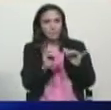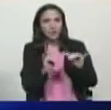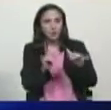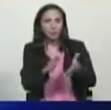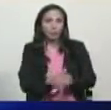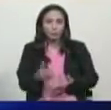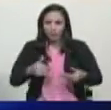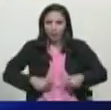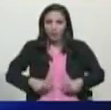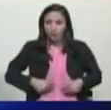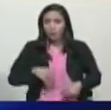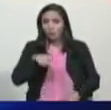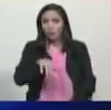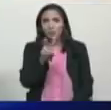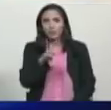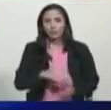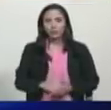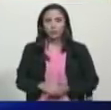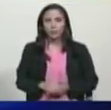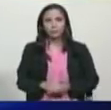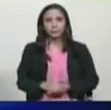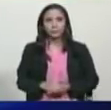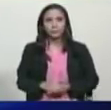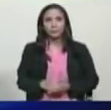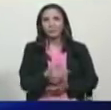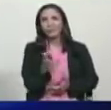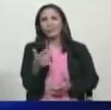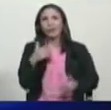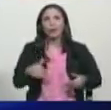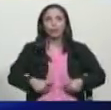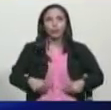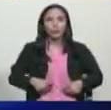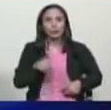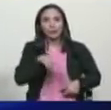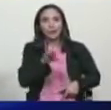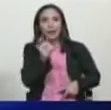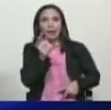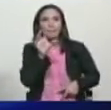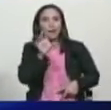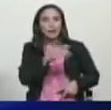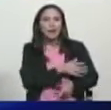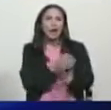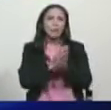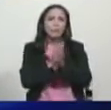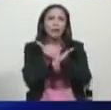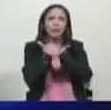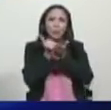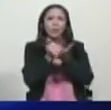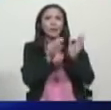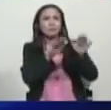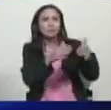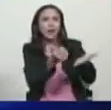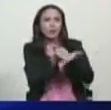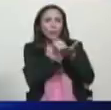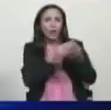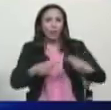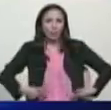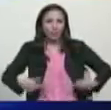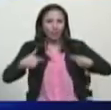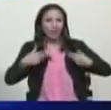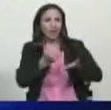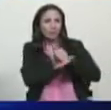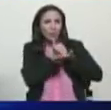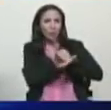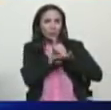es el esfuerzo venezolano. No el esfuerzo de convertir a un país en mendigo de unas supuestas ayudas humanitarias que